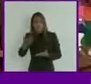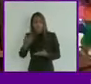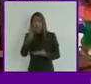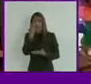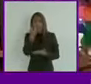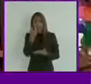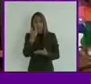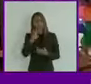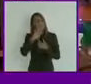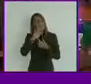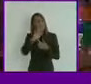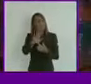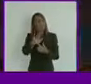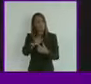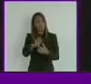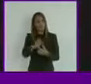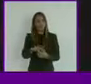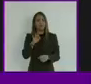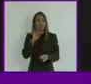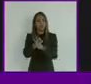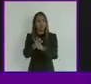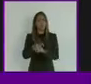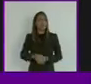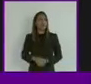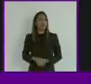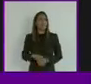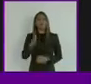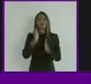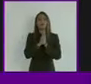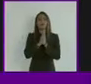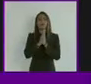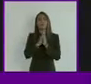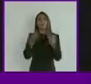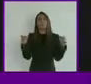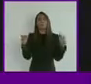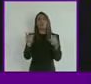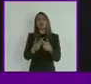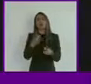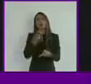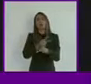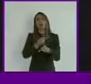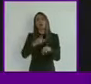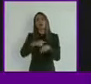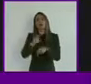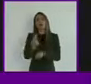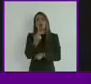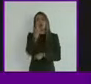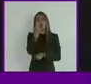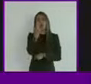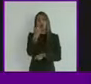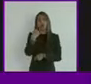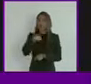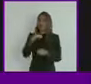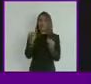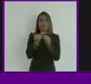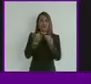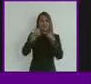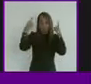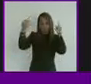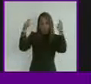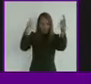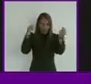Eso, Suan, muy bien. Por favor, saluda a tus maestros de la preparatoria número 1 de Vino Barrera de la UNAM, donde soy egresada, ¿no?